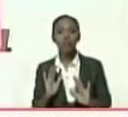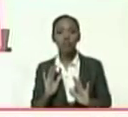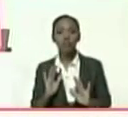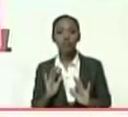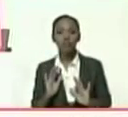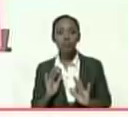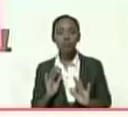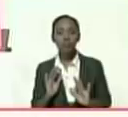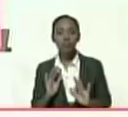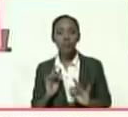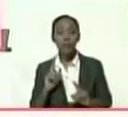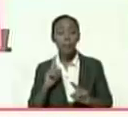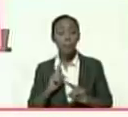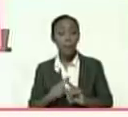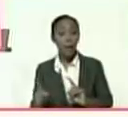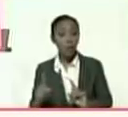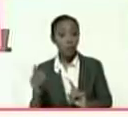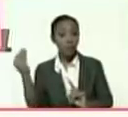Cívico-Militar. Pero